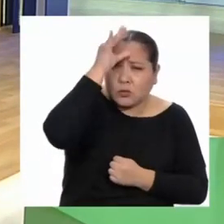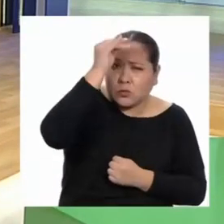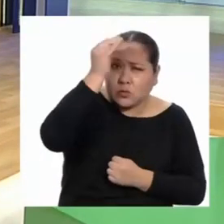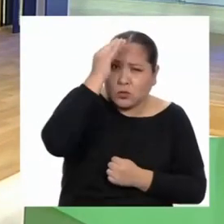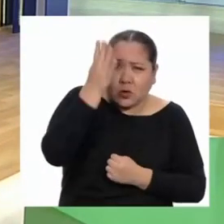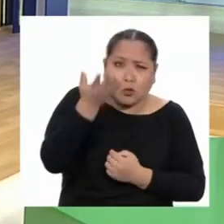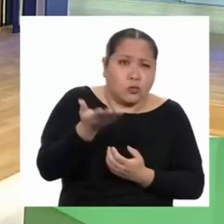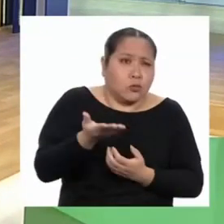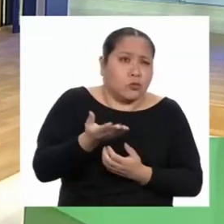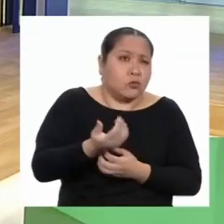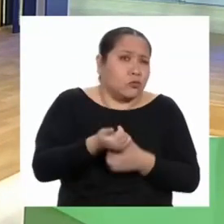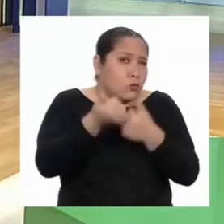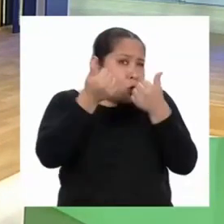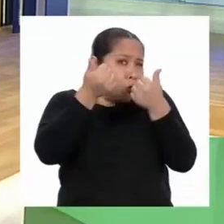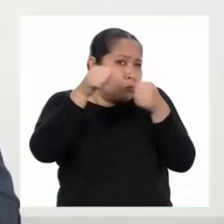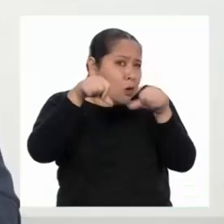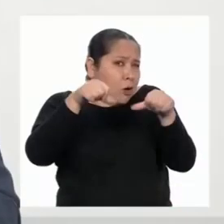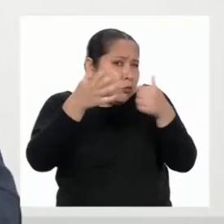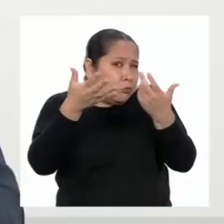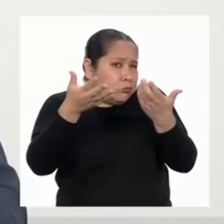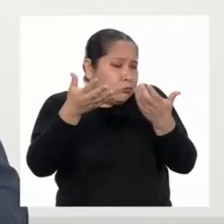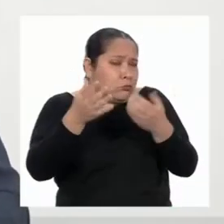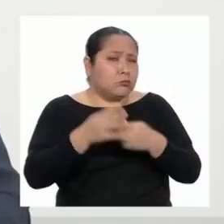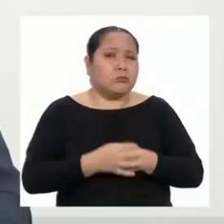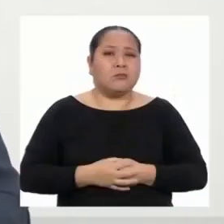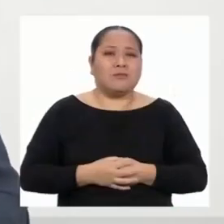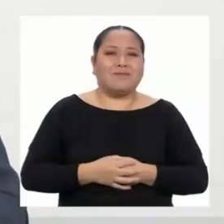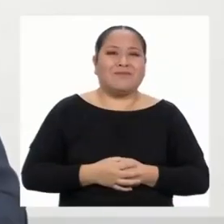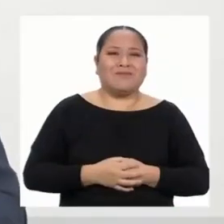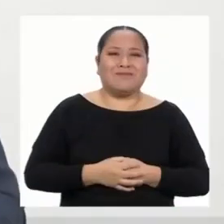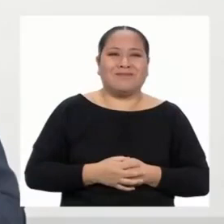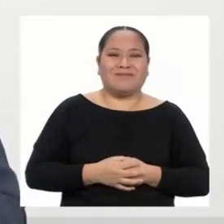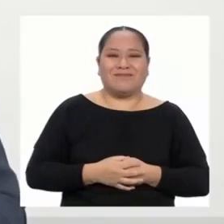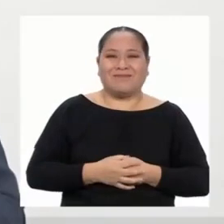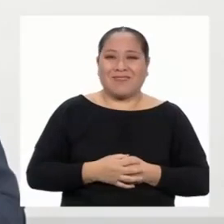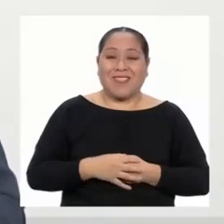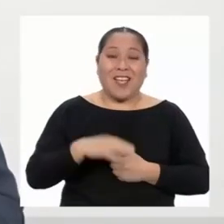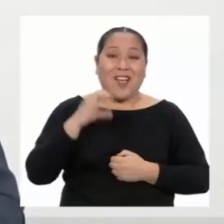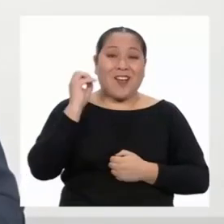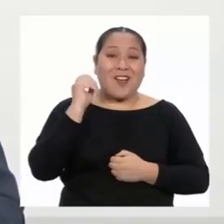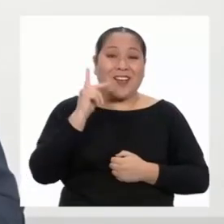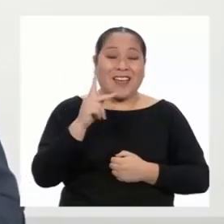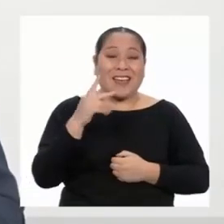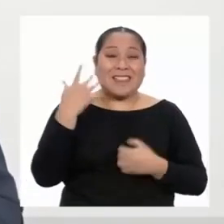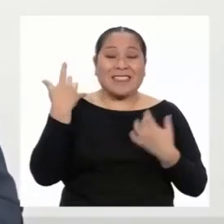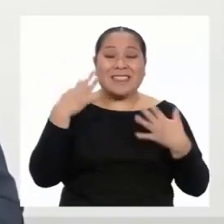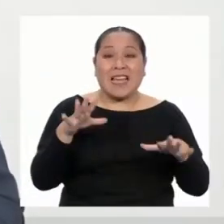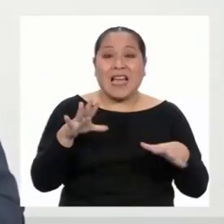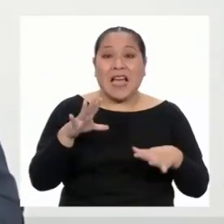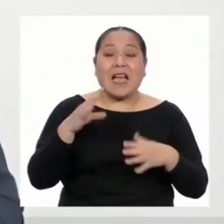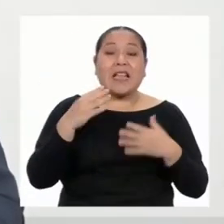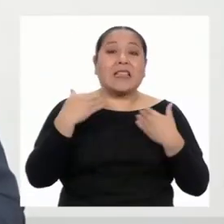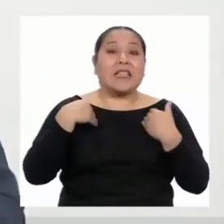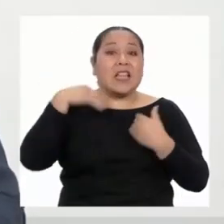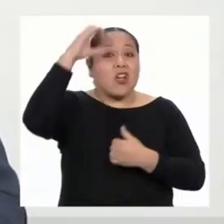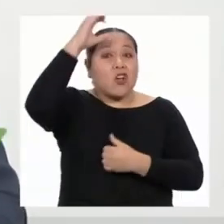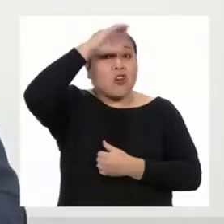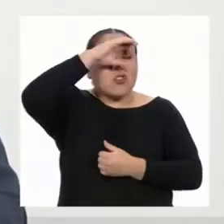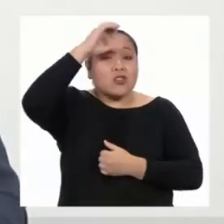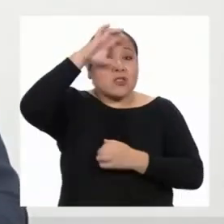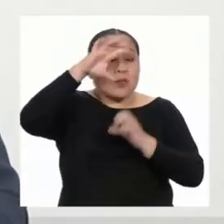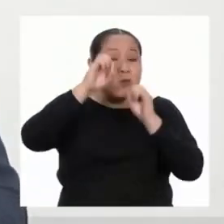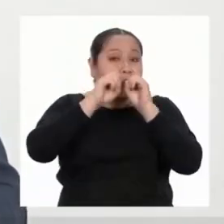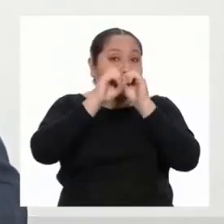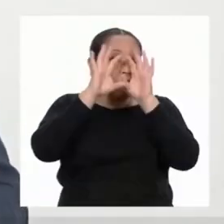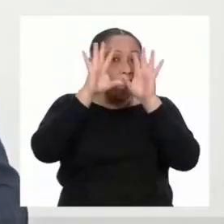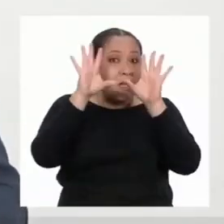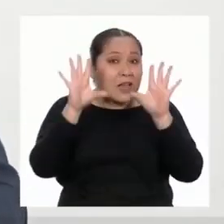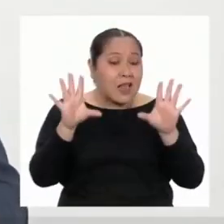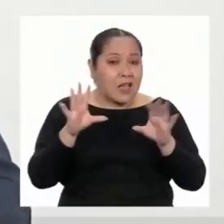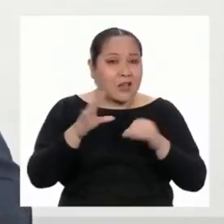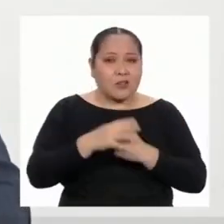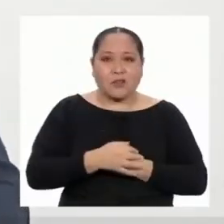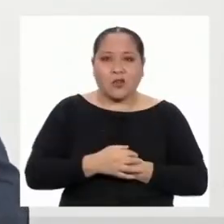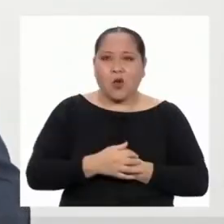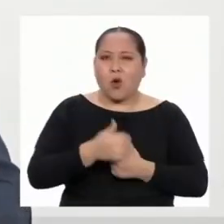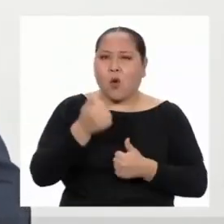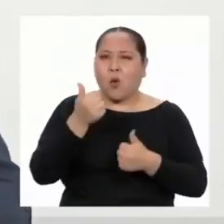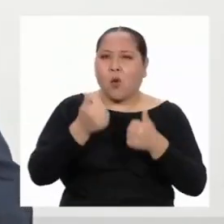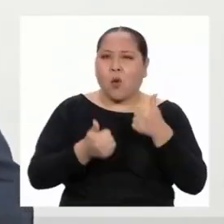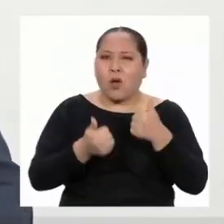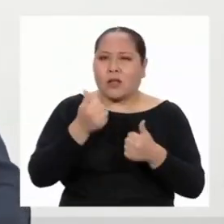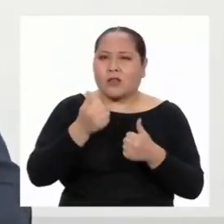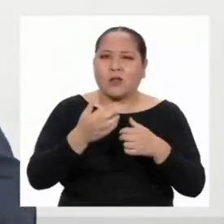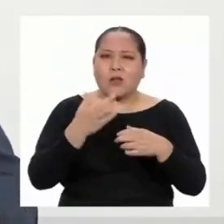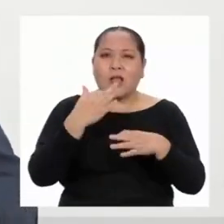chicos, ¿cómo les fue? Bien. Ahora que ya tenemos estos conceptos un poco más claros, ¿qué tipo de